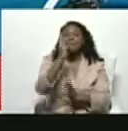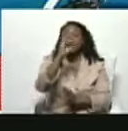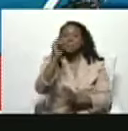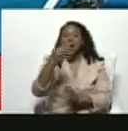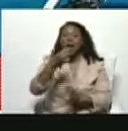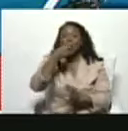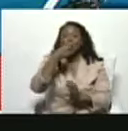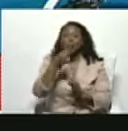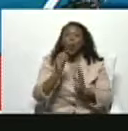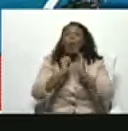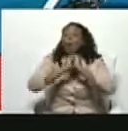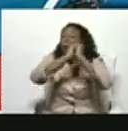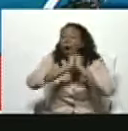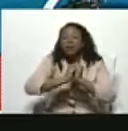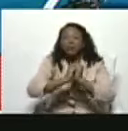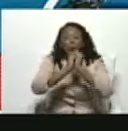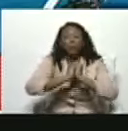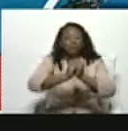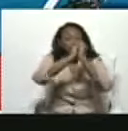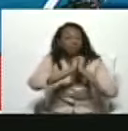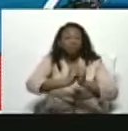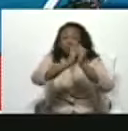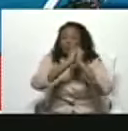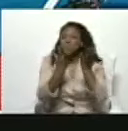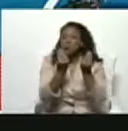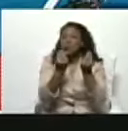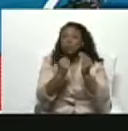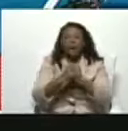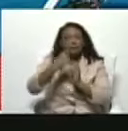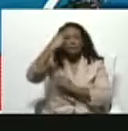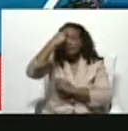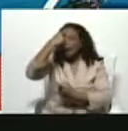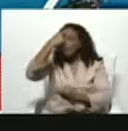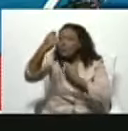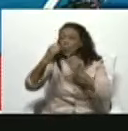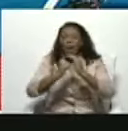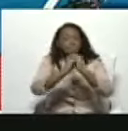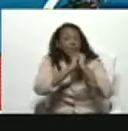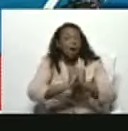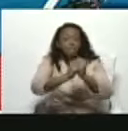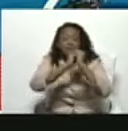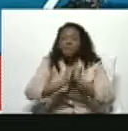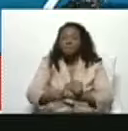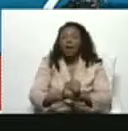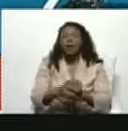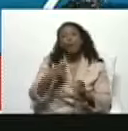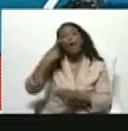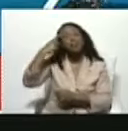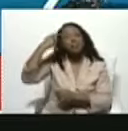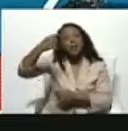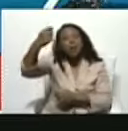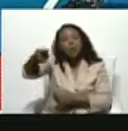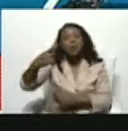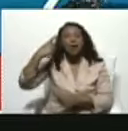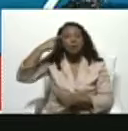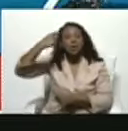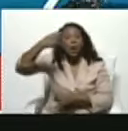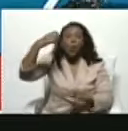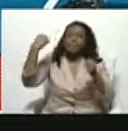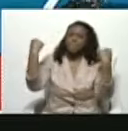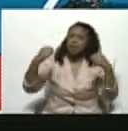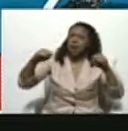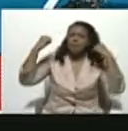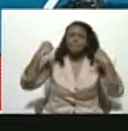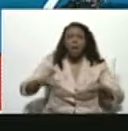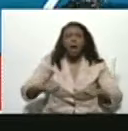Luego, aprenderte uh-huh. tus oraciones, porque okay. o sea, cada... Y después le damos lo que es la parte teórica, que es el ensayo el para